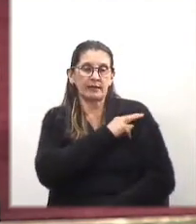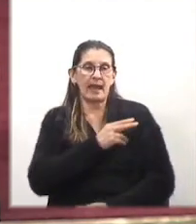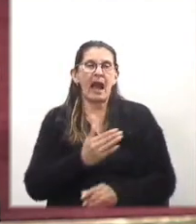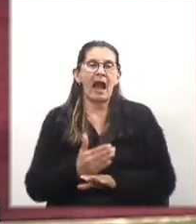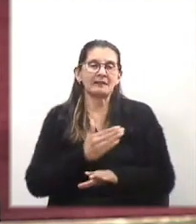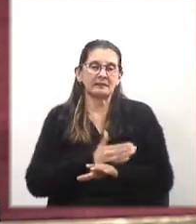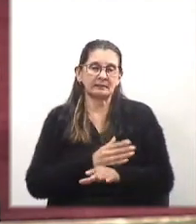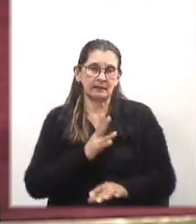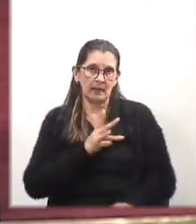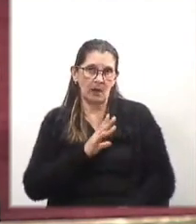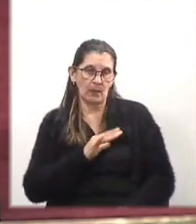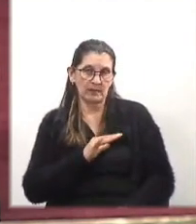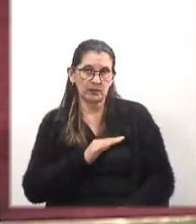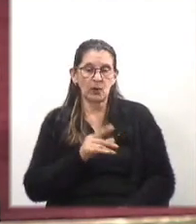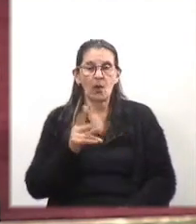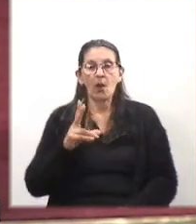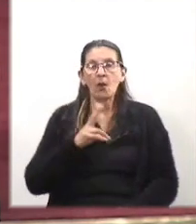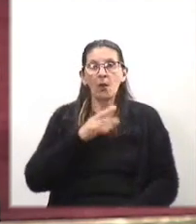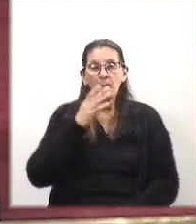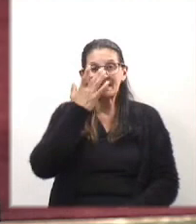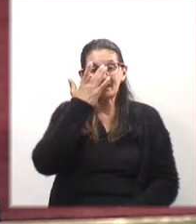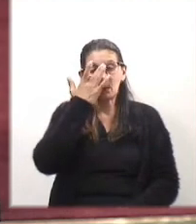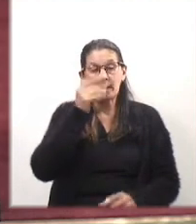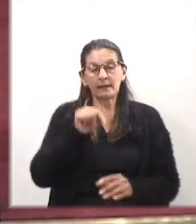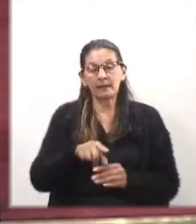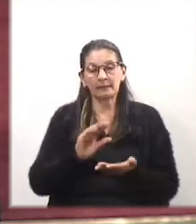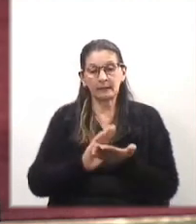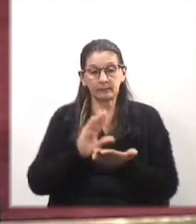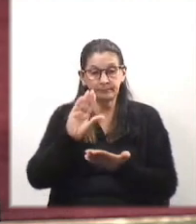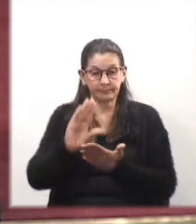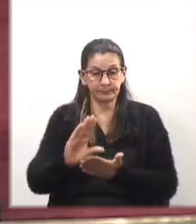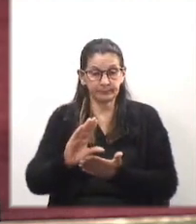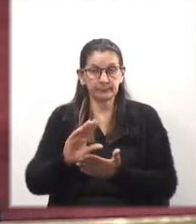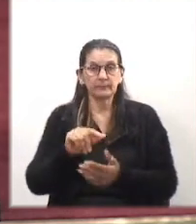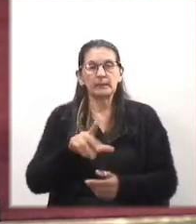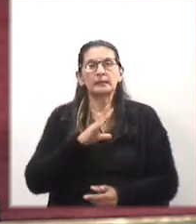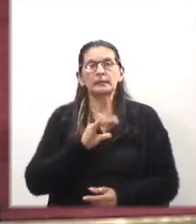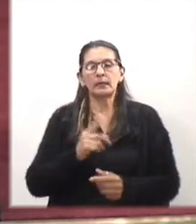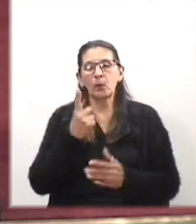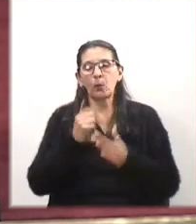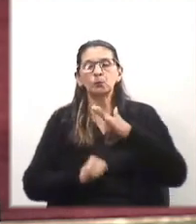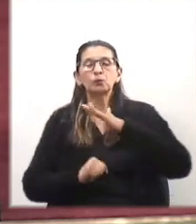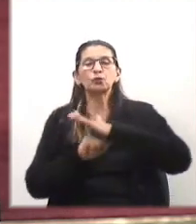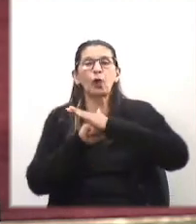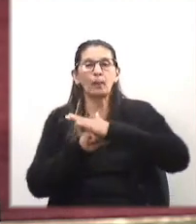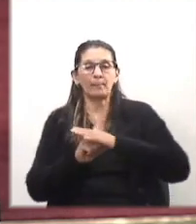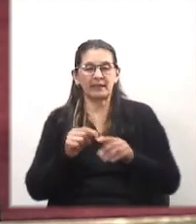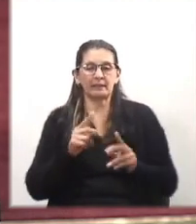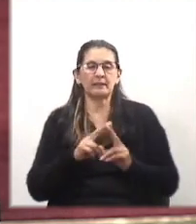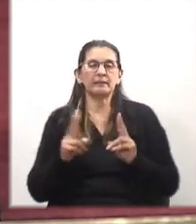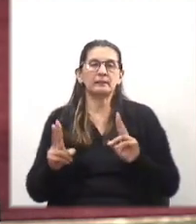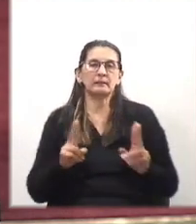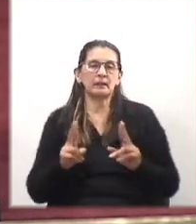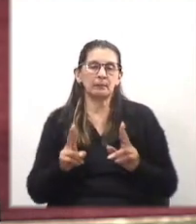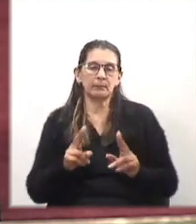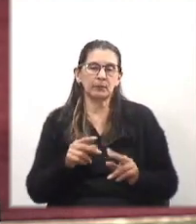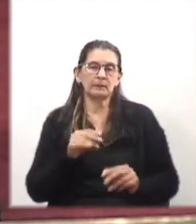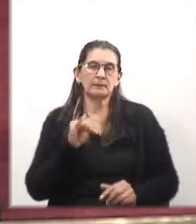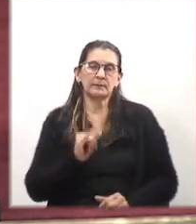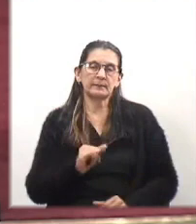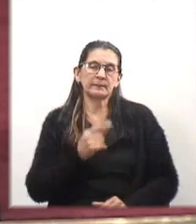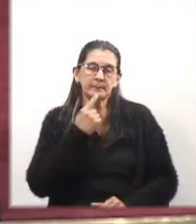la jubilación. Lo particular de este aporte complementario es que tenía un tope limitado de tiempo y es